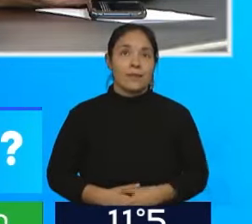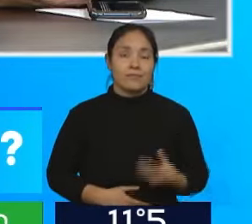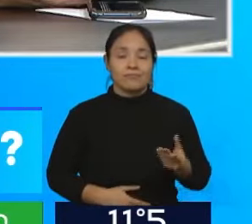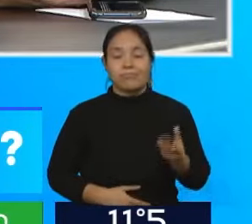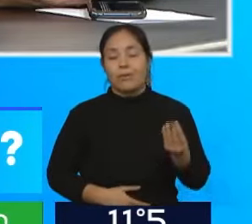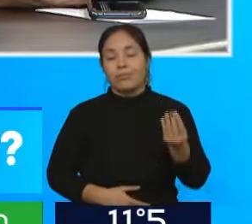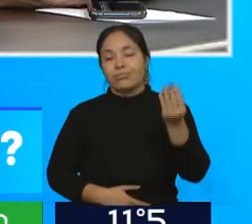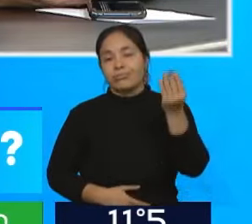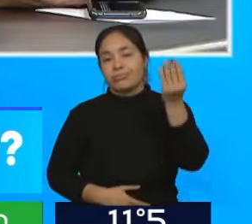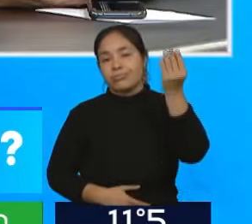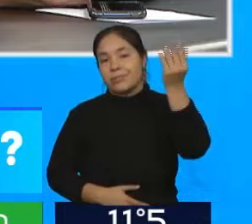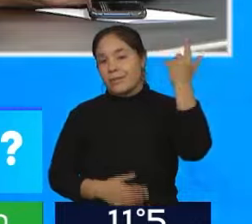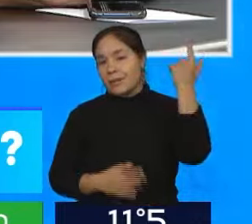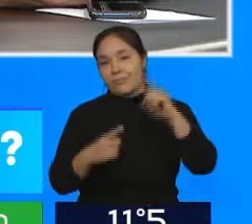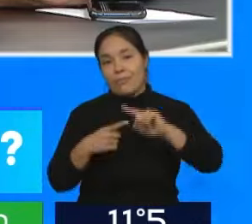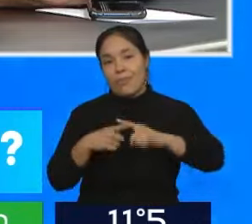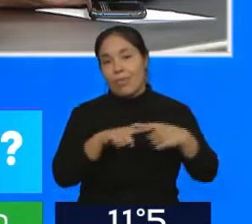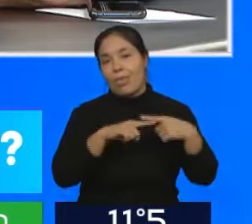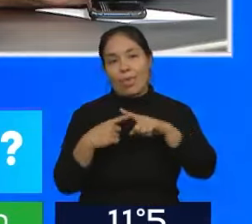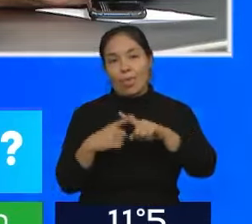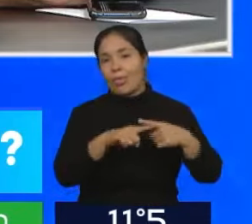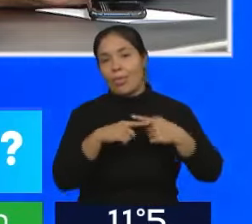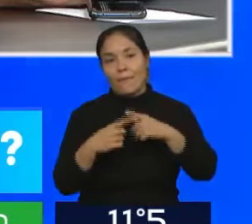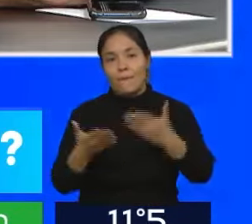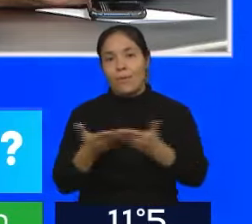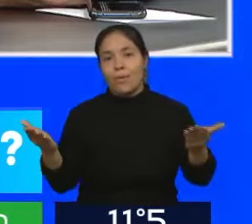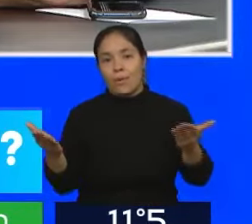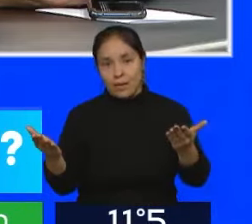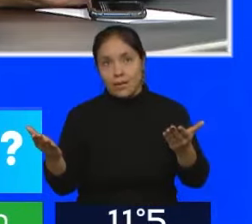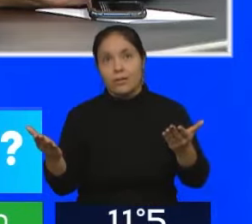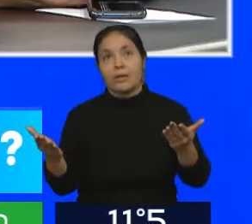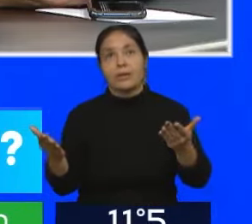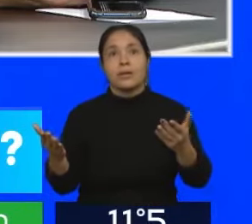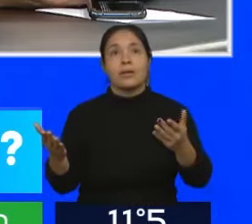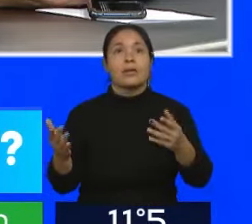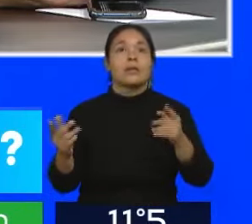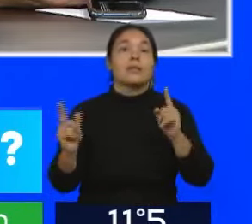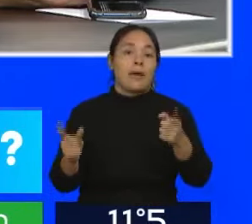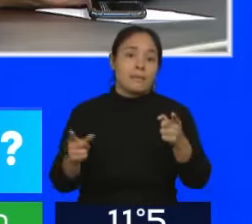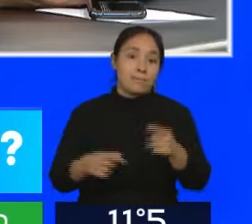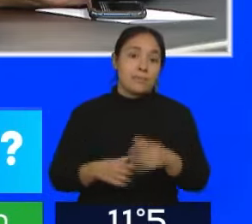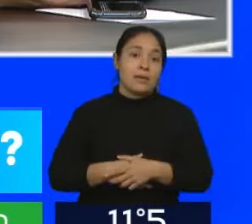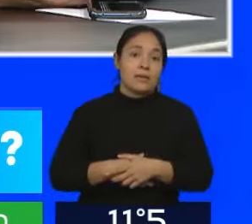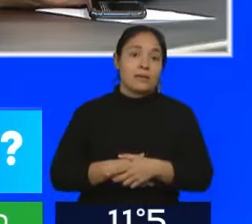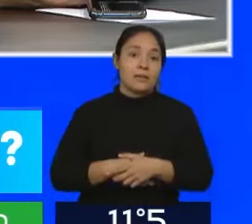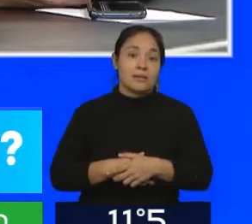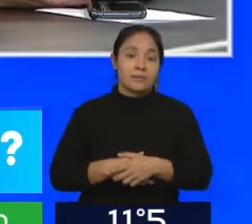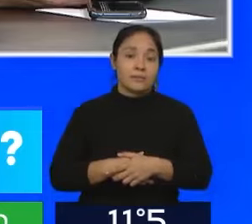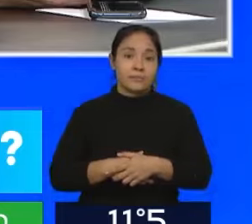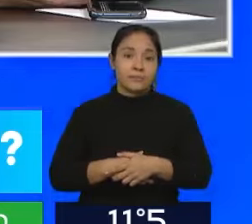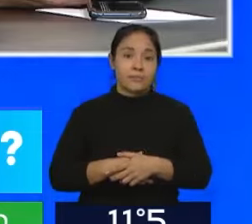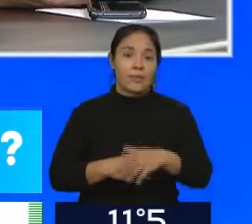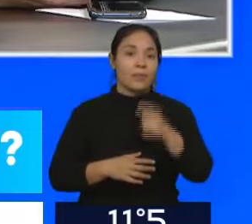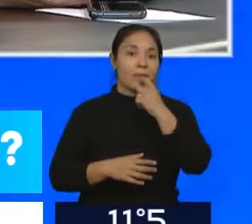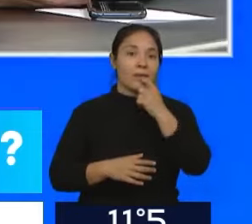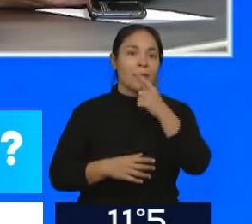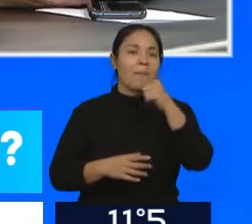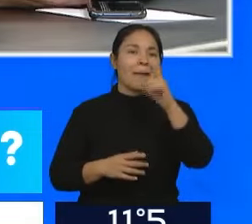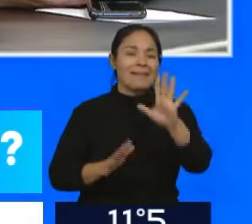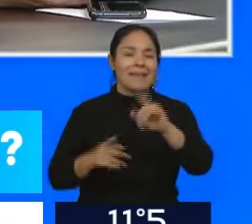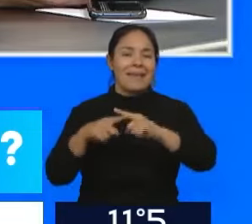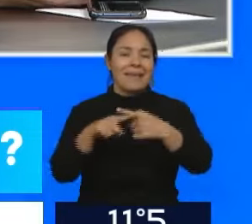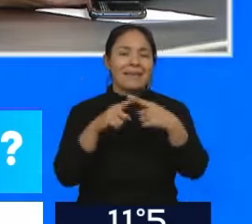ideología que tara el debate público y otras veces resguardando los intereses, invalidan la posibilidad de debatir estos asuntos